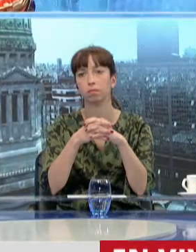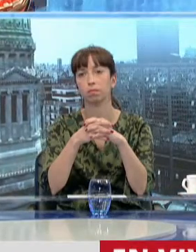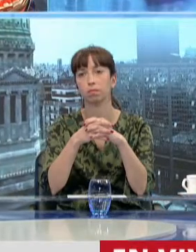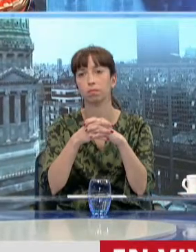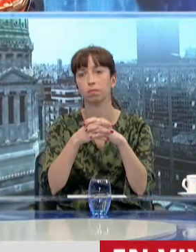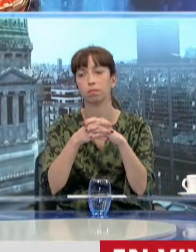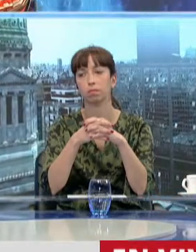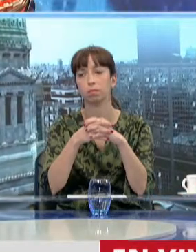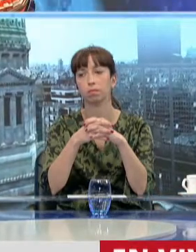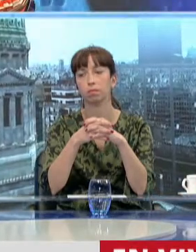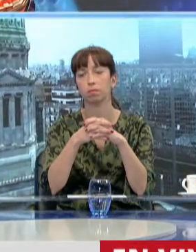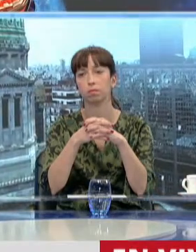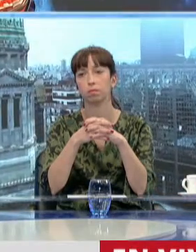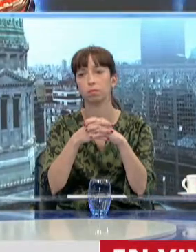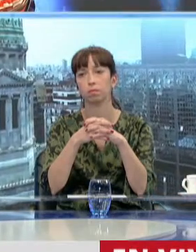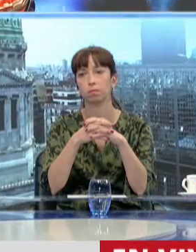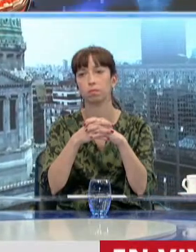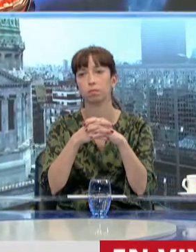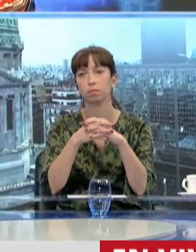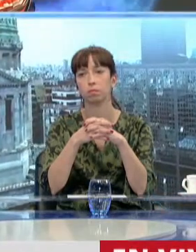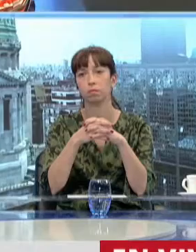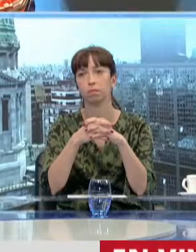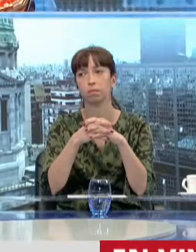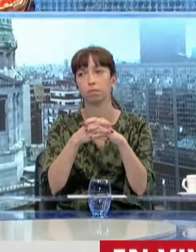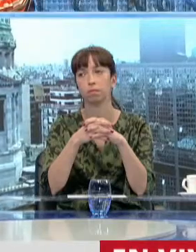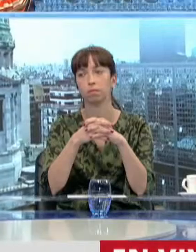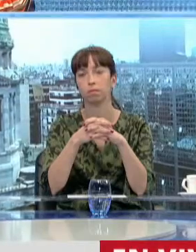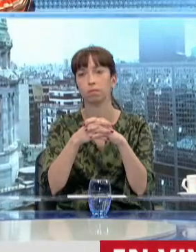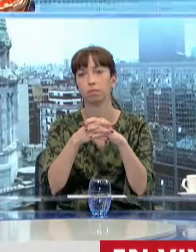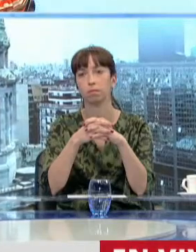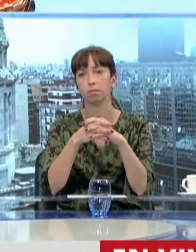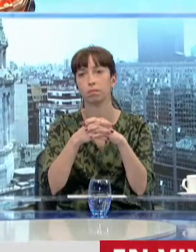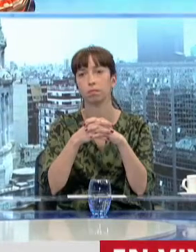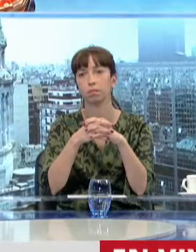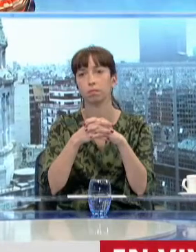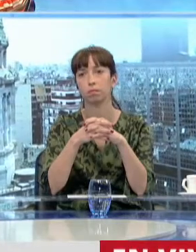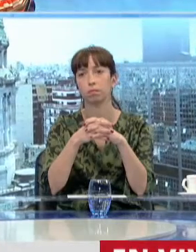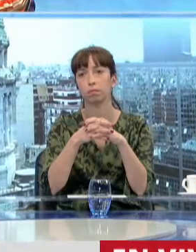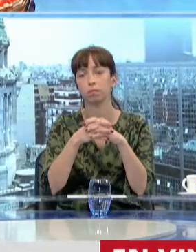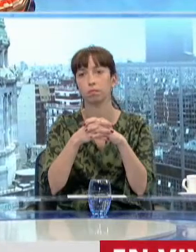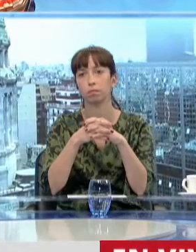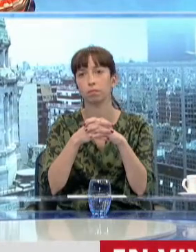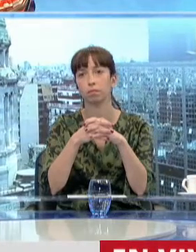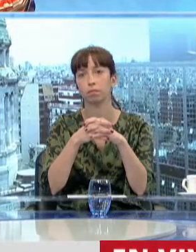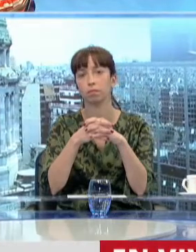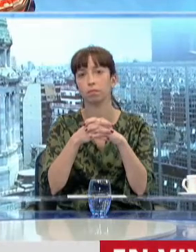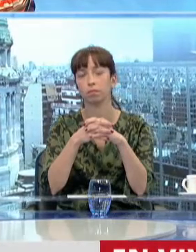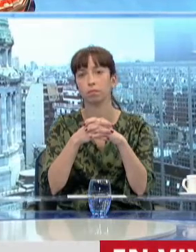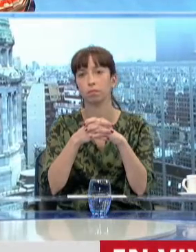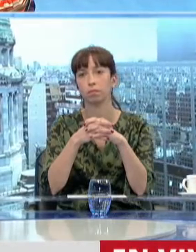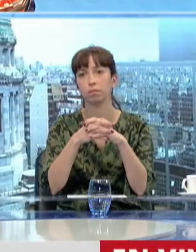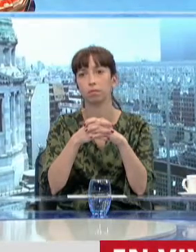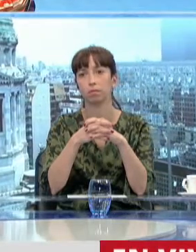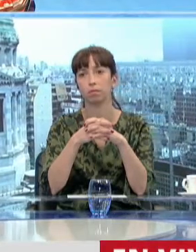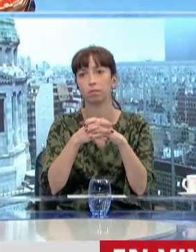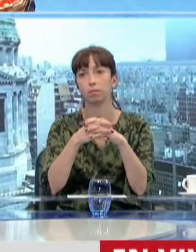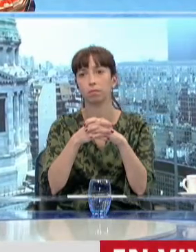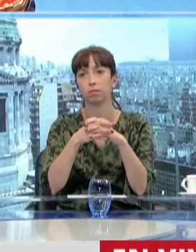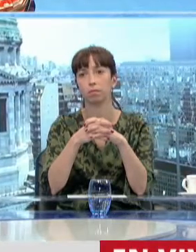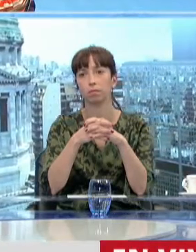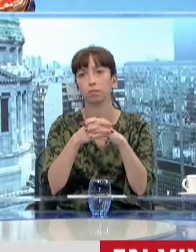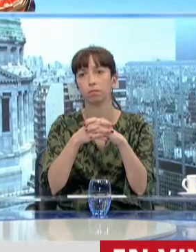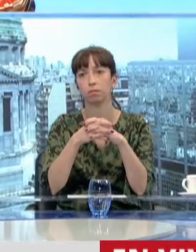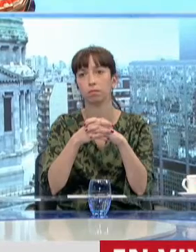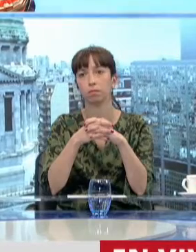al 2019? En una crisis que terminó el año con un 58% de